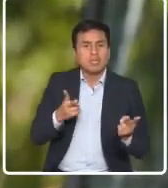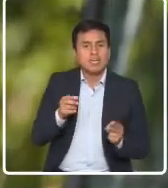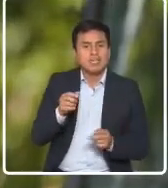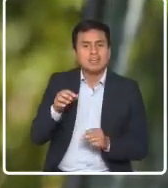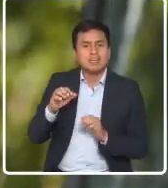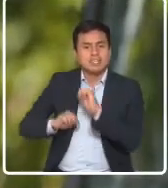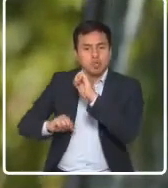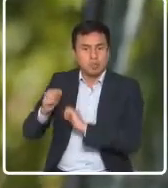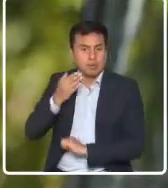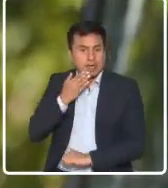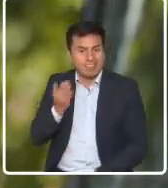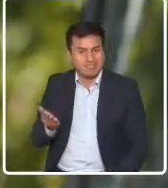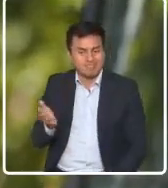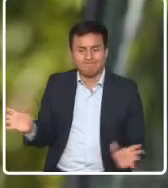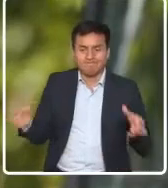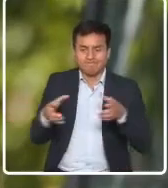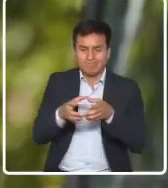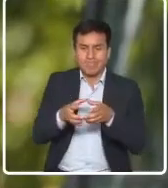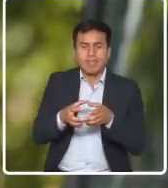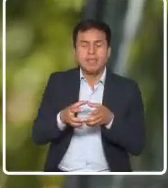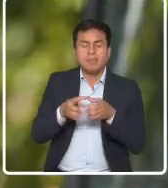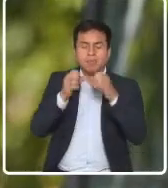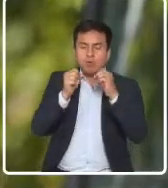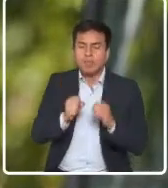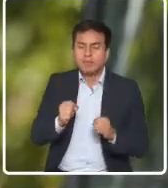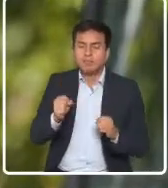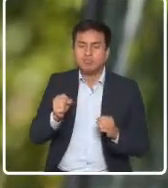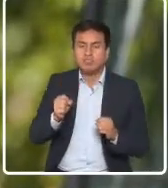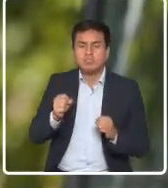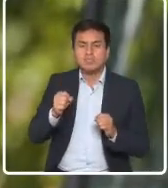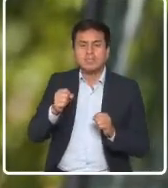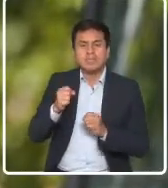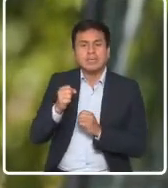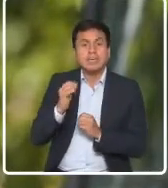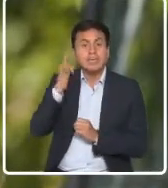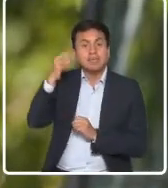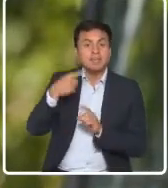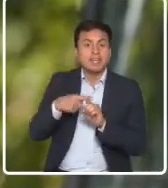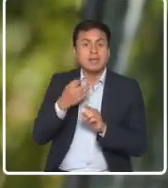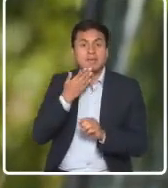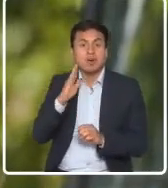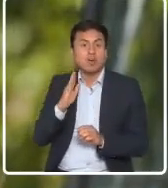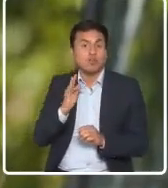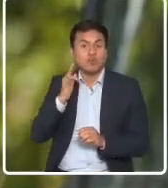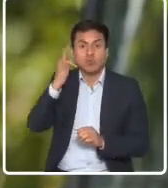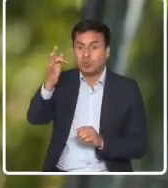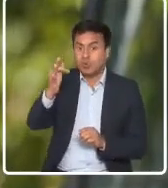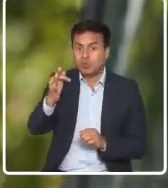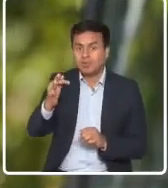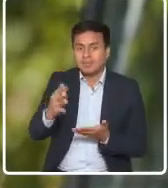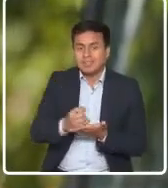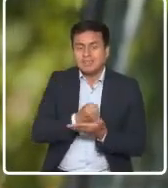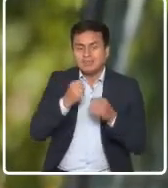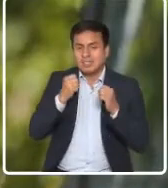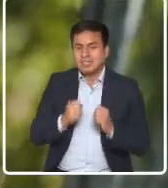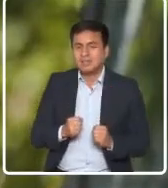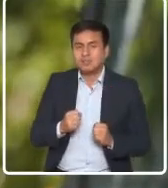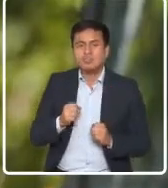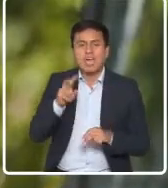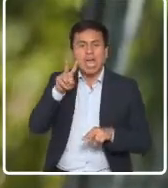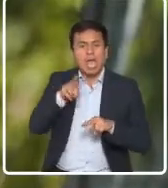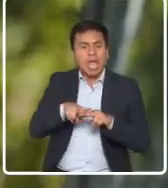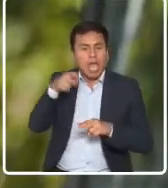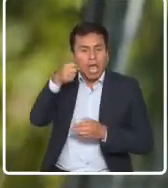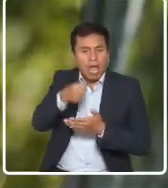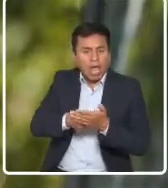privado, podremos abrazar esa esperanza de un mejor futuro por el cual nuestros